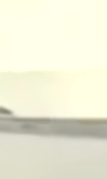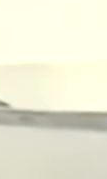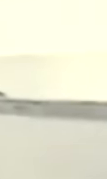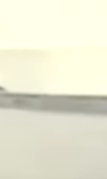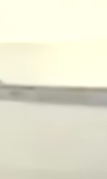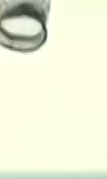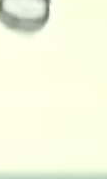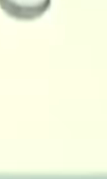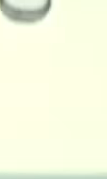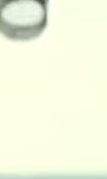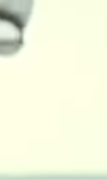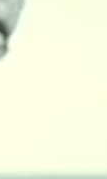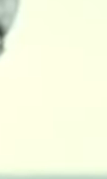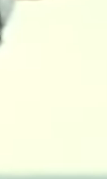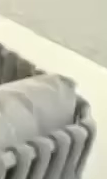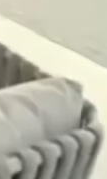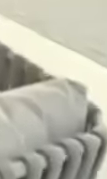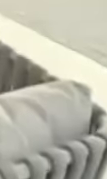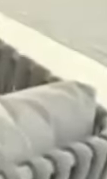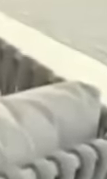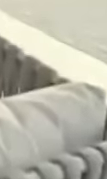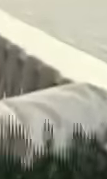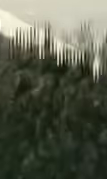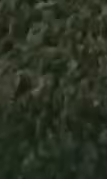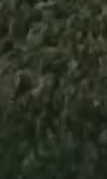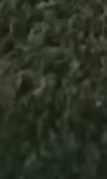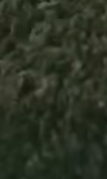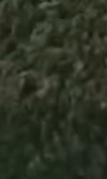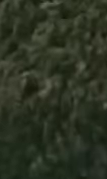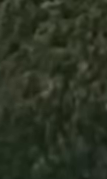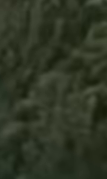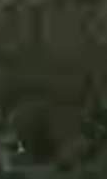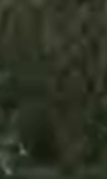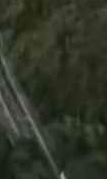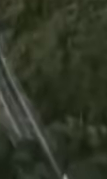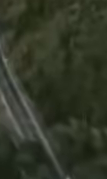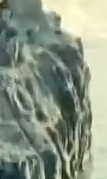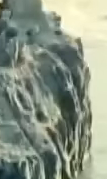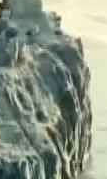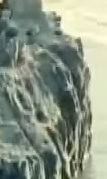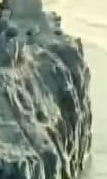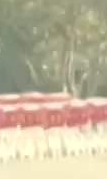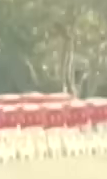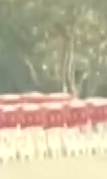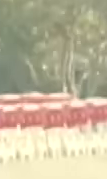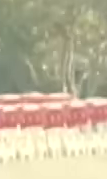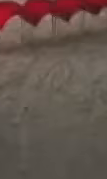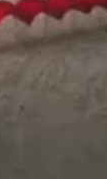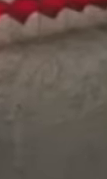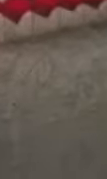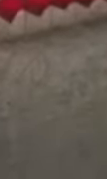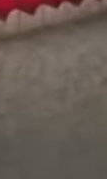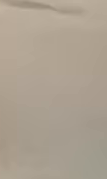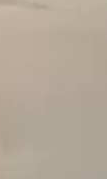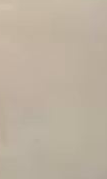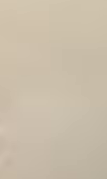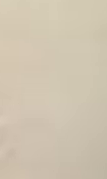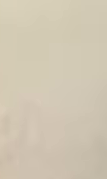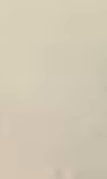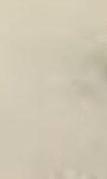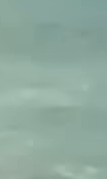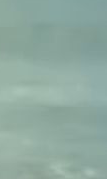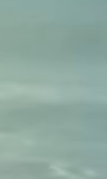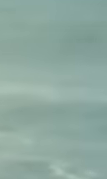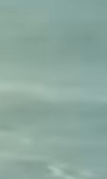mejorando 85 de sus principales instalaciones. La hermosa playa Pescado ya está lista, renovada